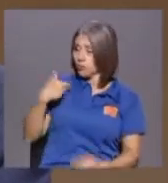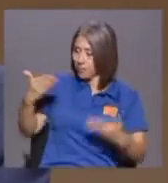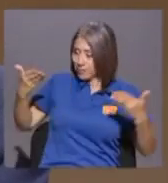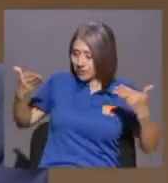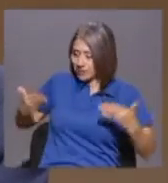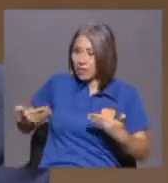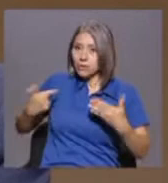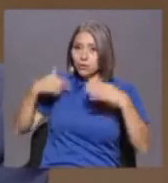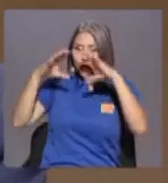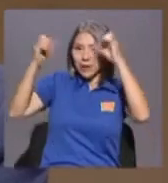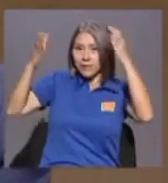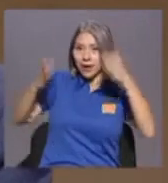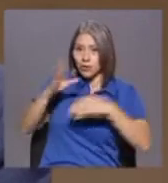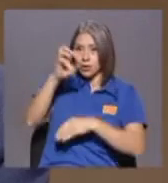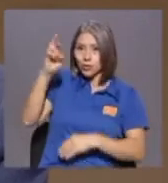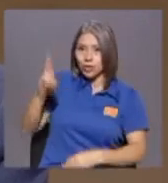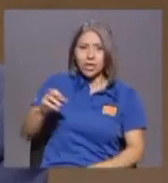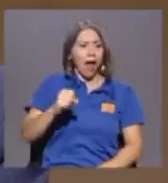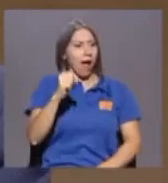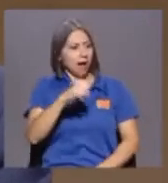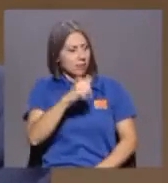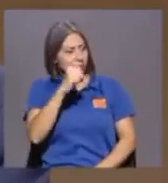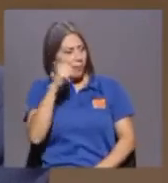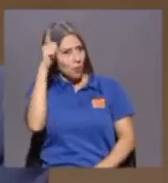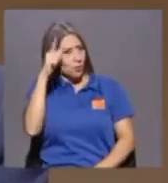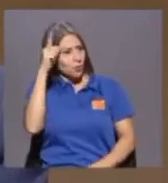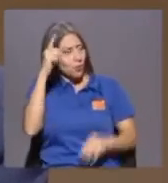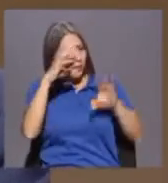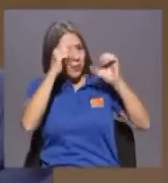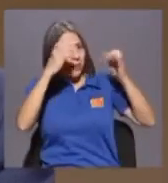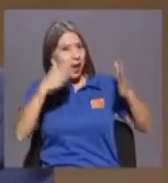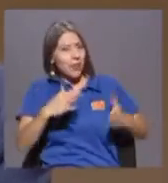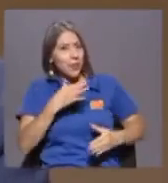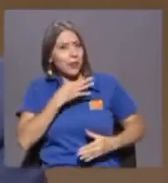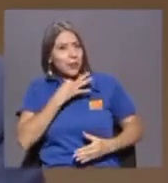embajador de Costa Rica y me dice, sí, por supuesto, embajador, qué gusto saludarlo.